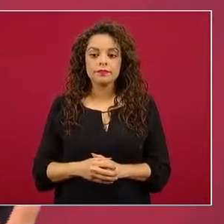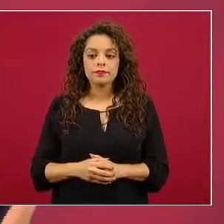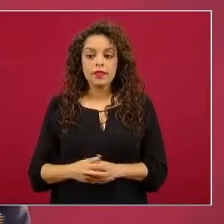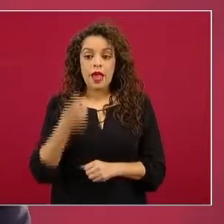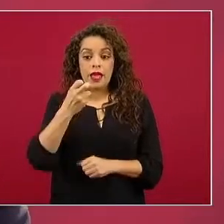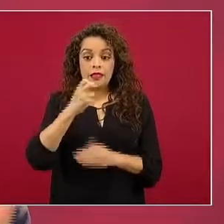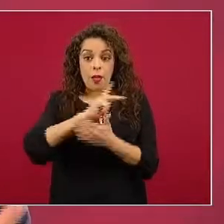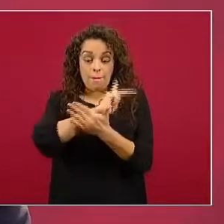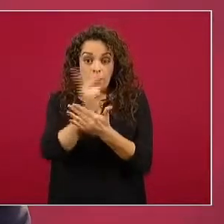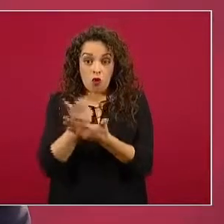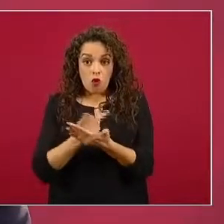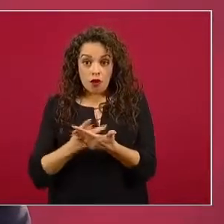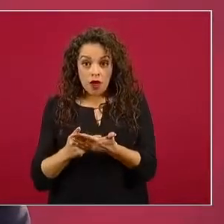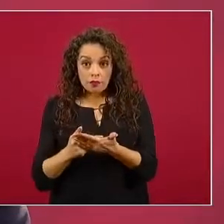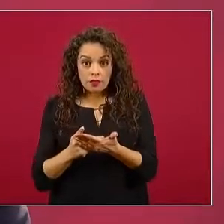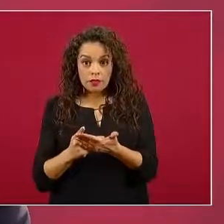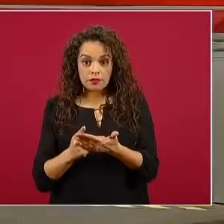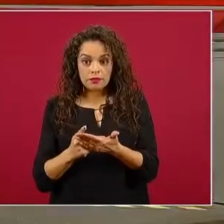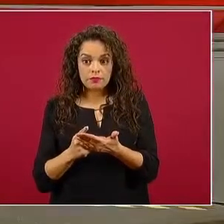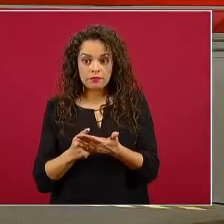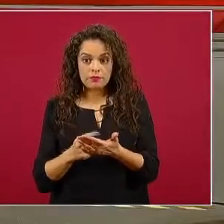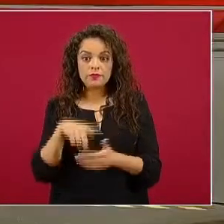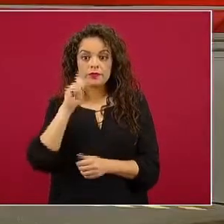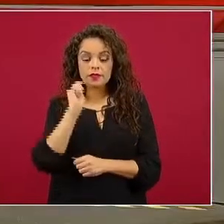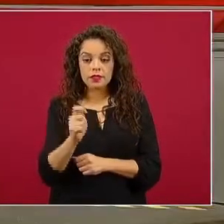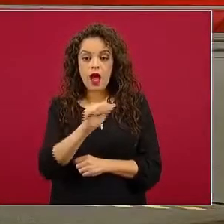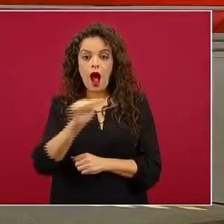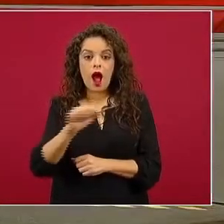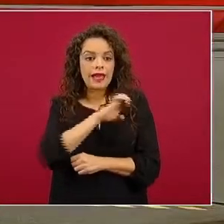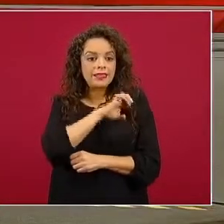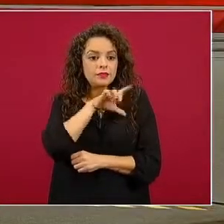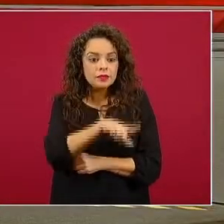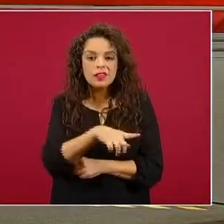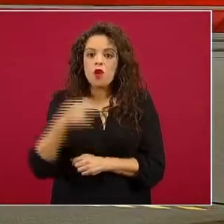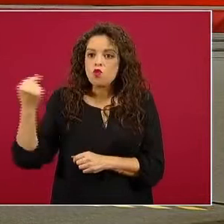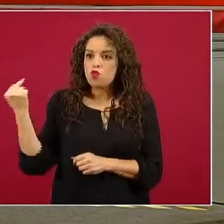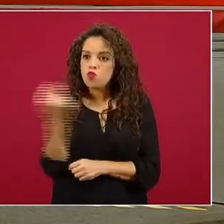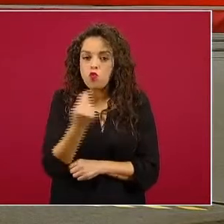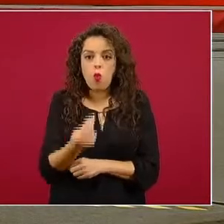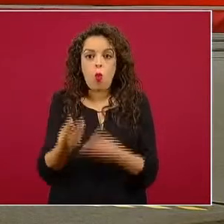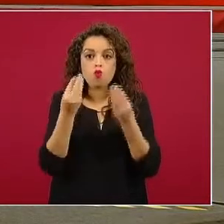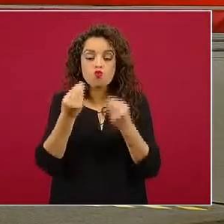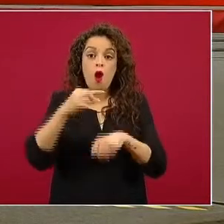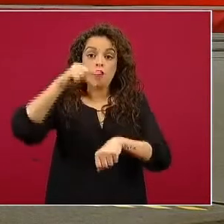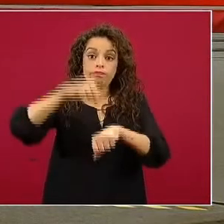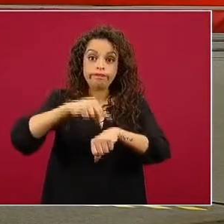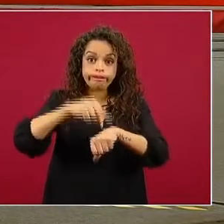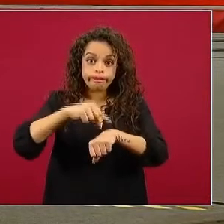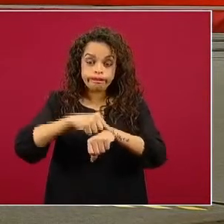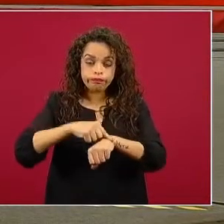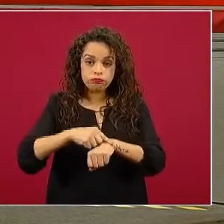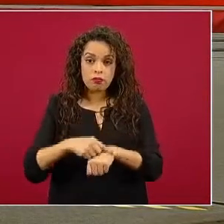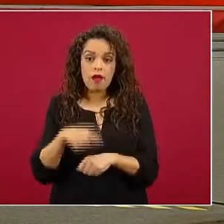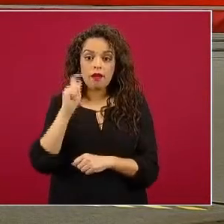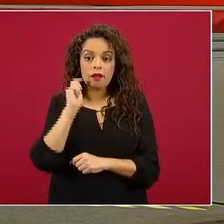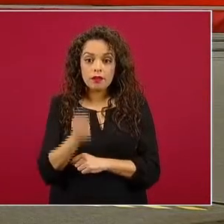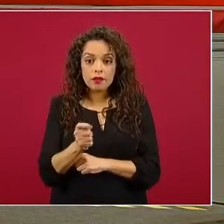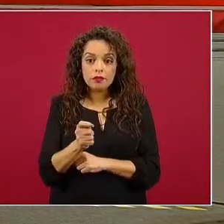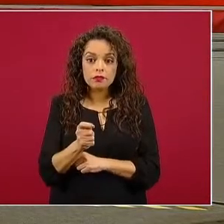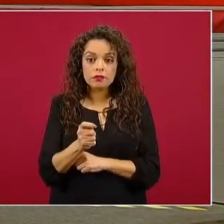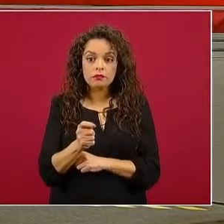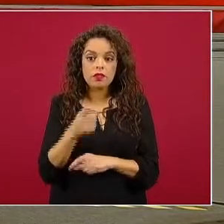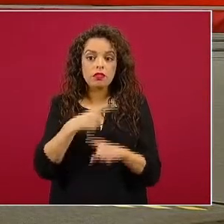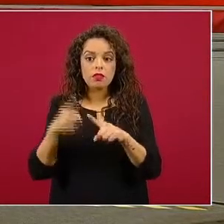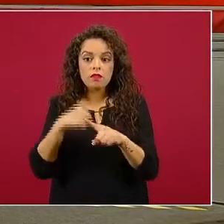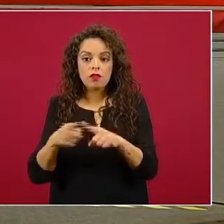programas que son tan demandantes en términos de especialidad médica, literalmente de las habilidades de los